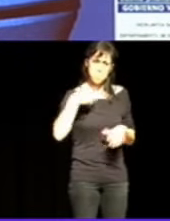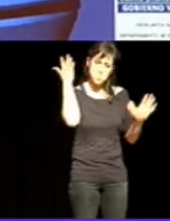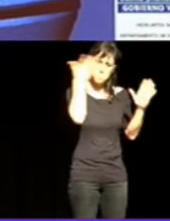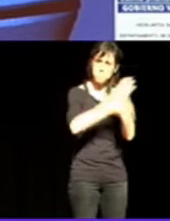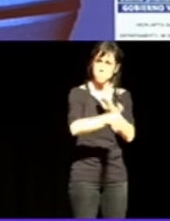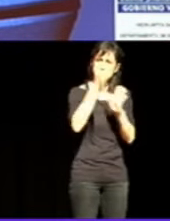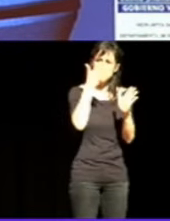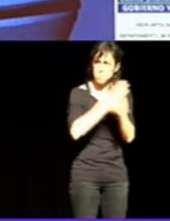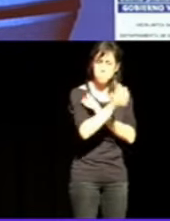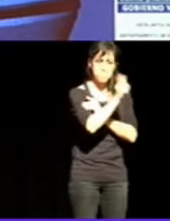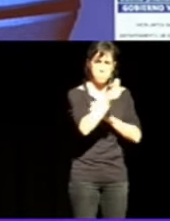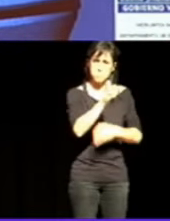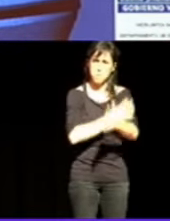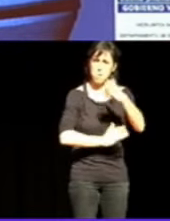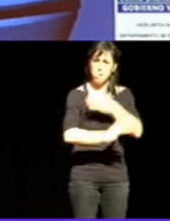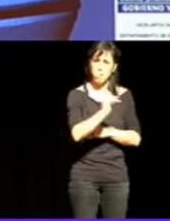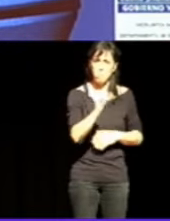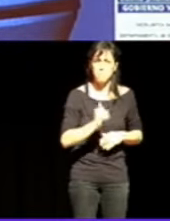con discapacidad.